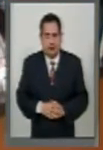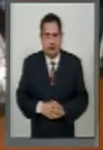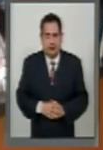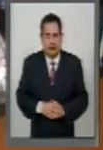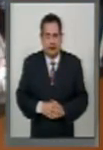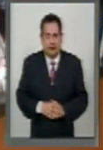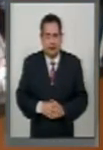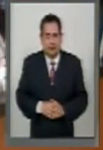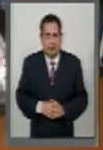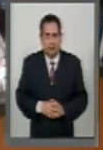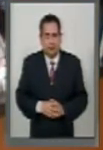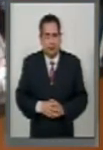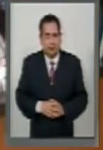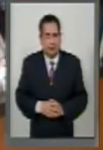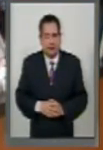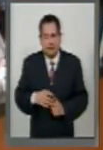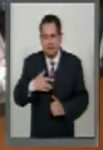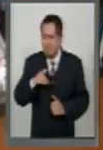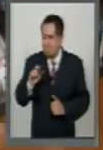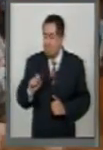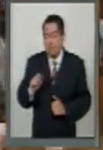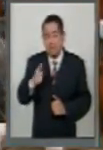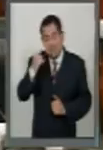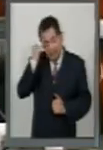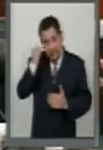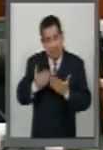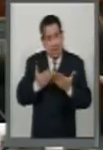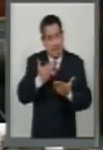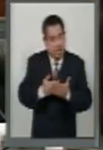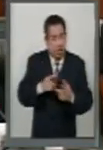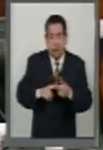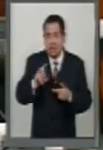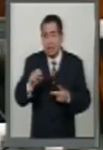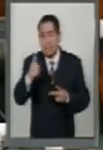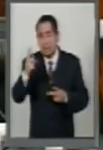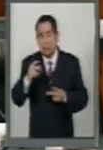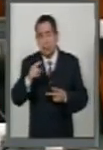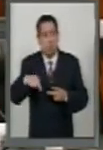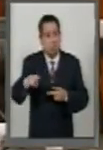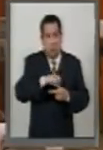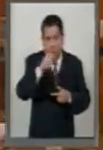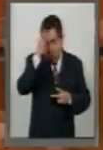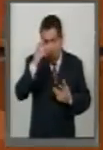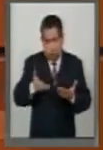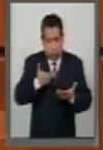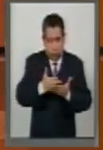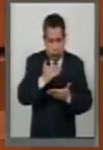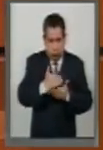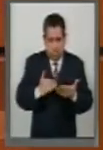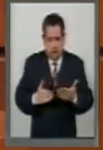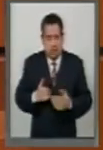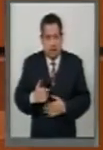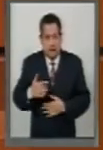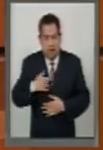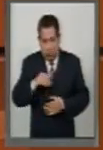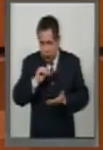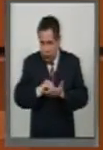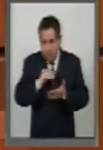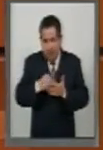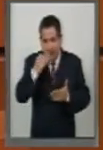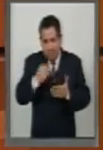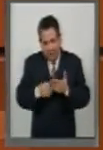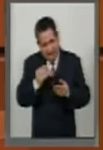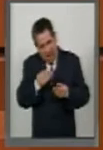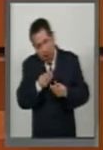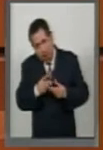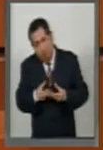He participado en 27 iniciativas y 37 puntos de acuerdo y sin embargo todavía queda